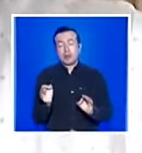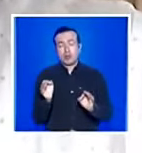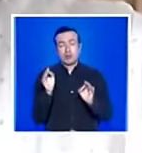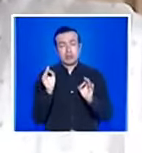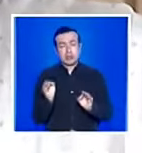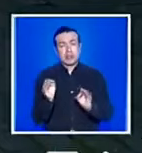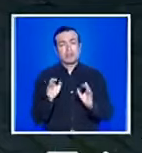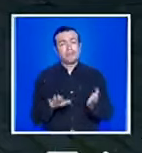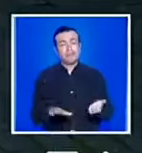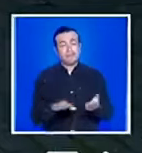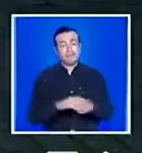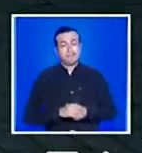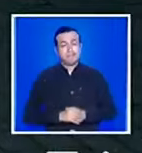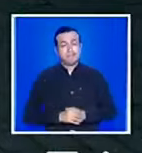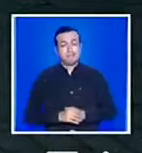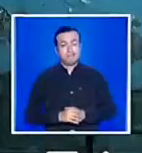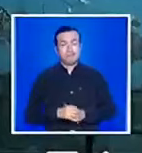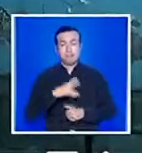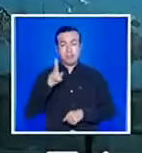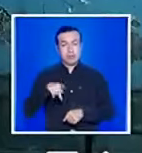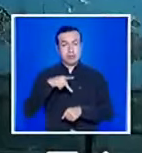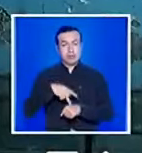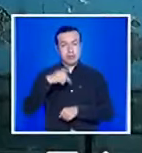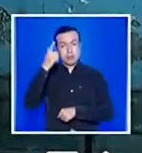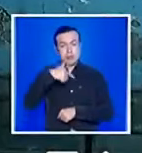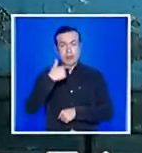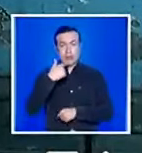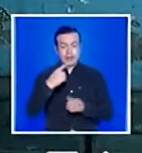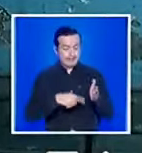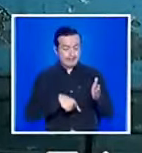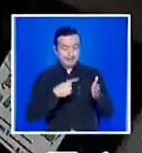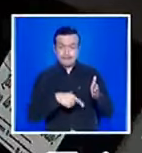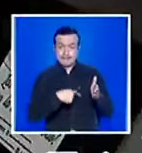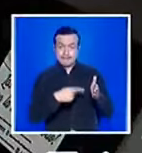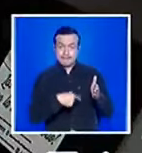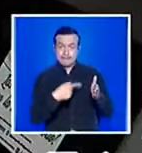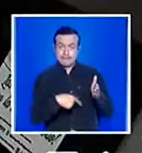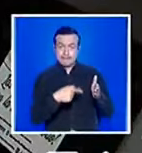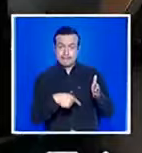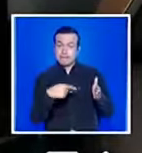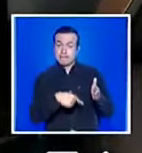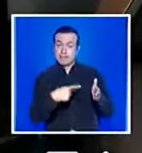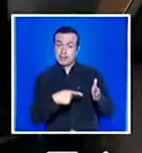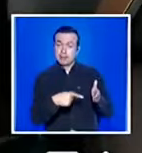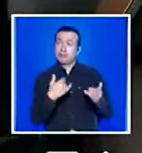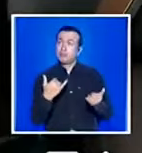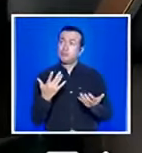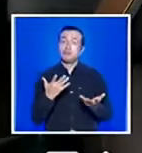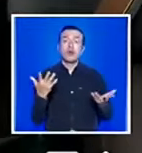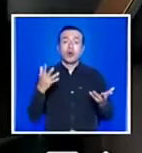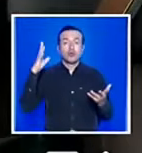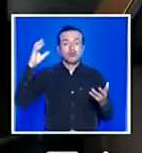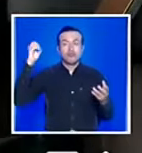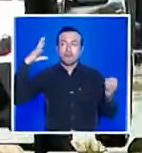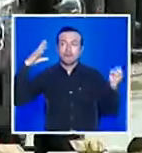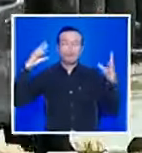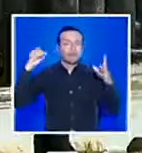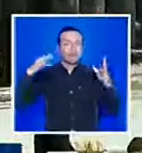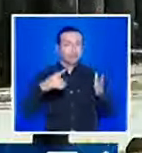Te mueres. Según la especialista, aunque los generadores de energía son una de las alternativas para suplir la crisis